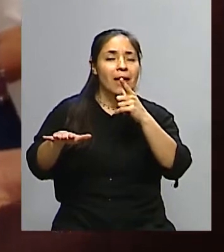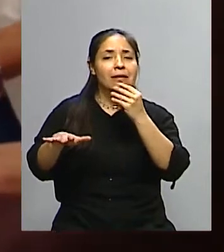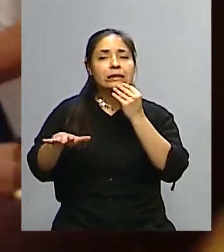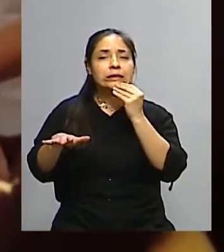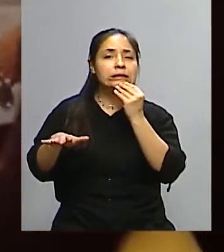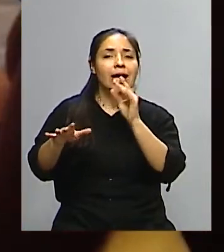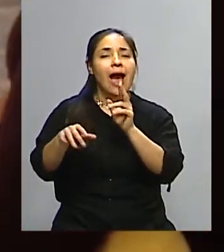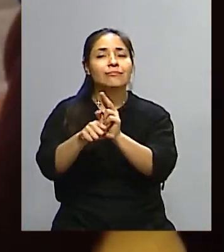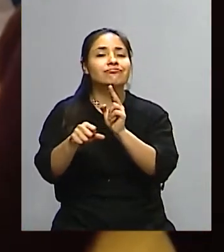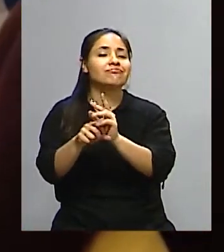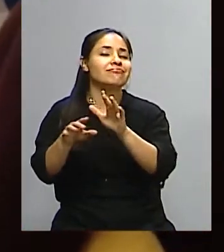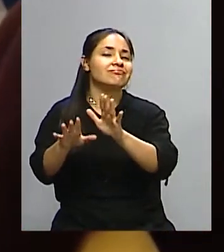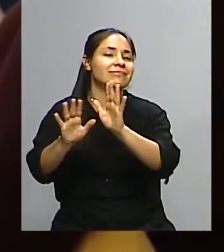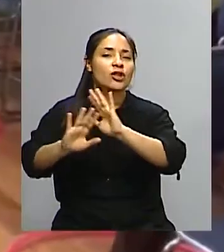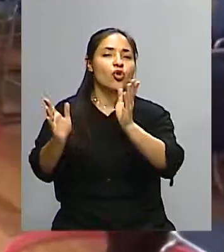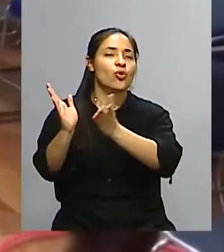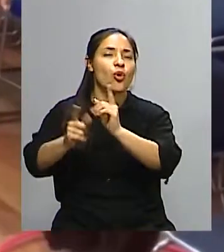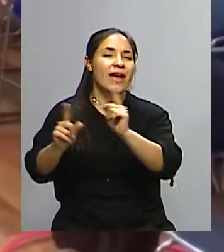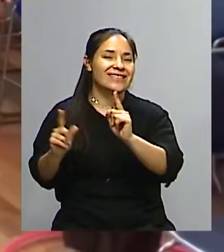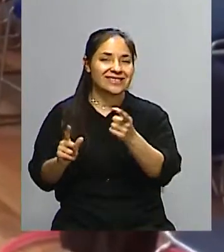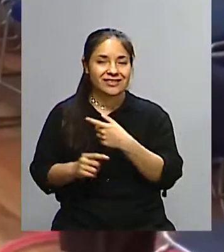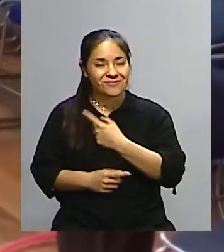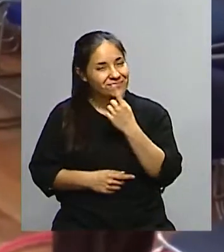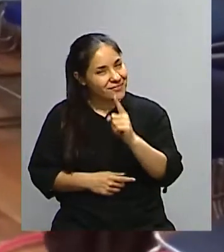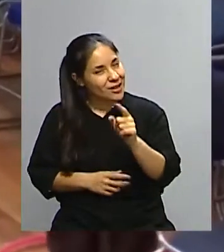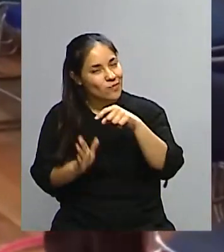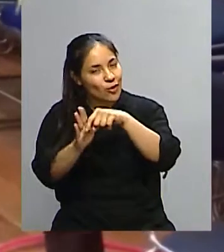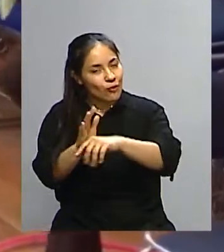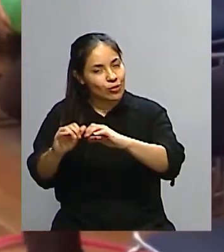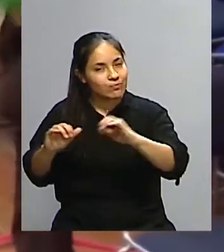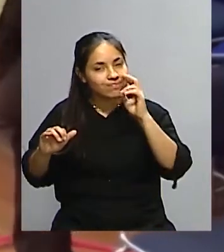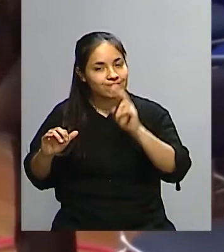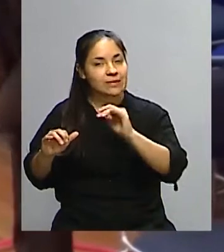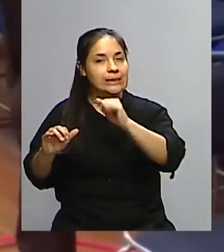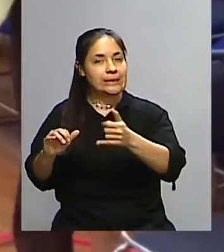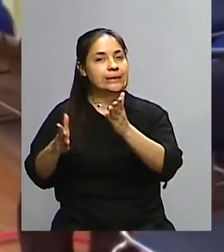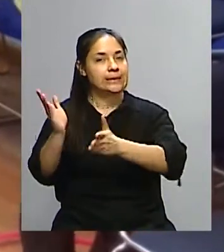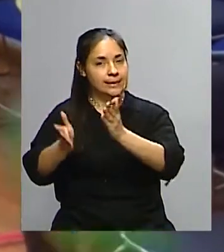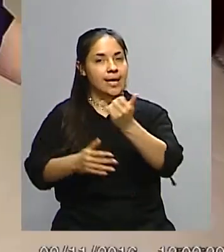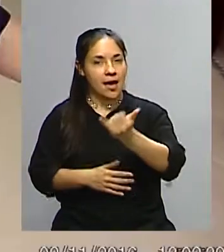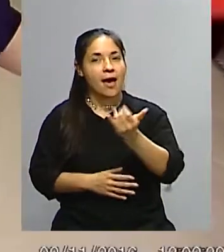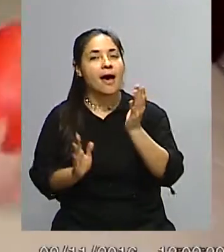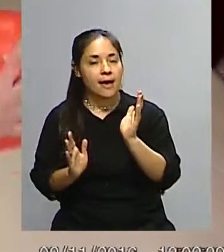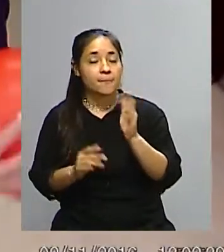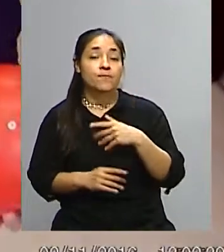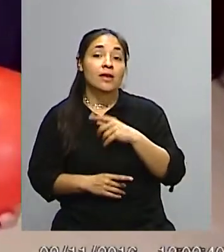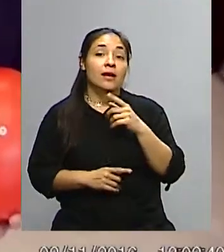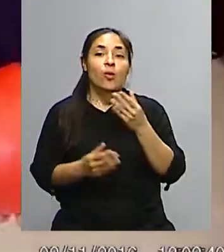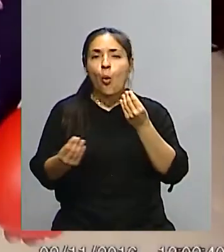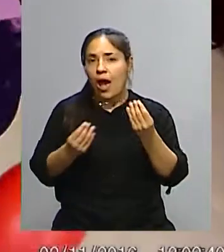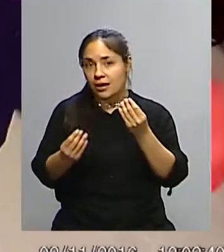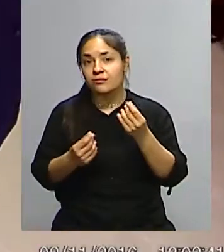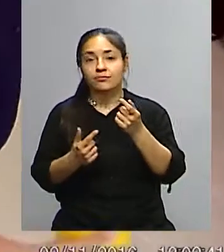formas de cuidado también, ¿sí? ¿Y cuáles serían, por ejemplo? Como para que la gente lo entienda, porque por ahí puede estar sucediendo y no lo entendemos